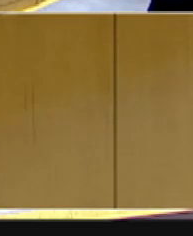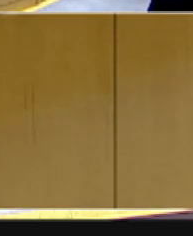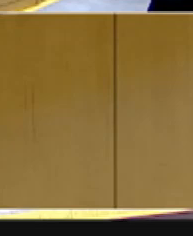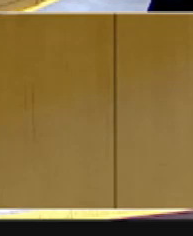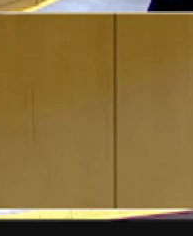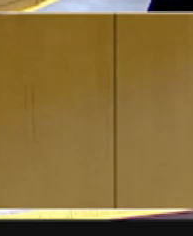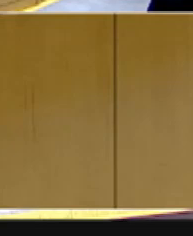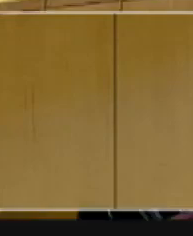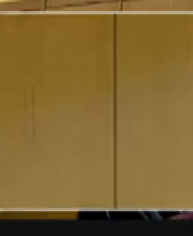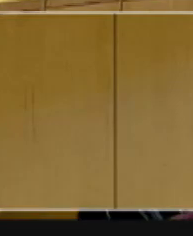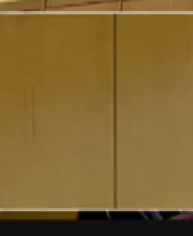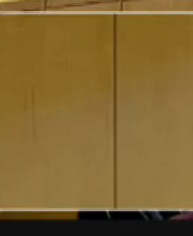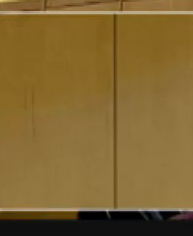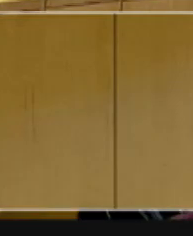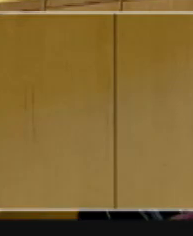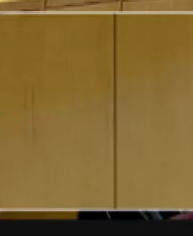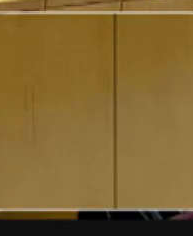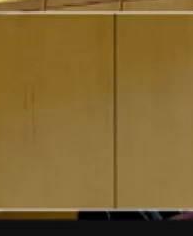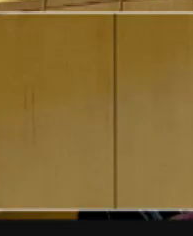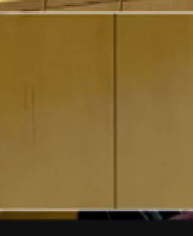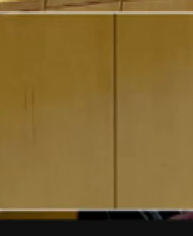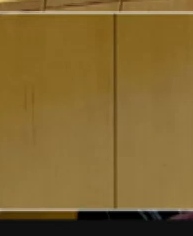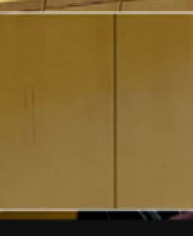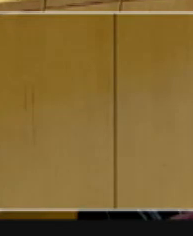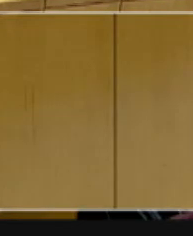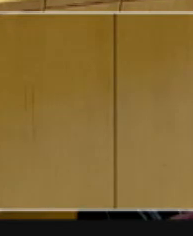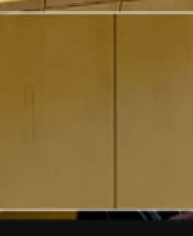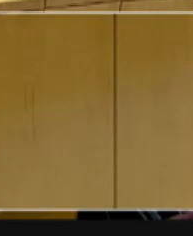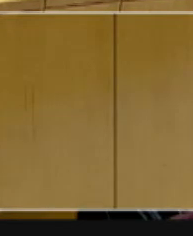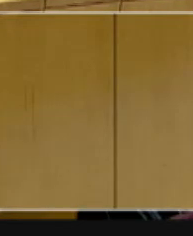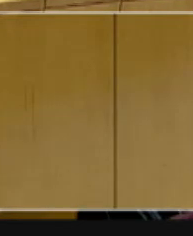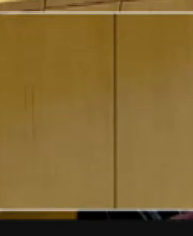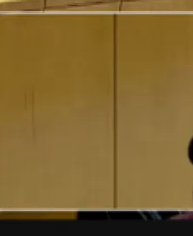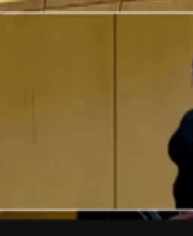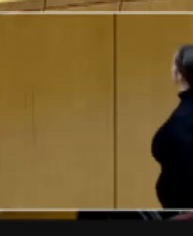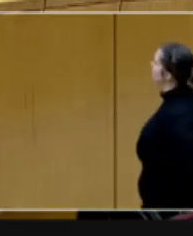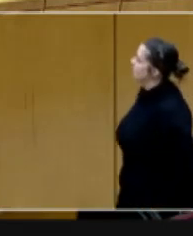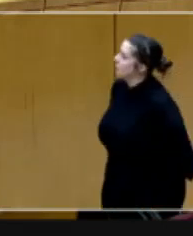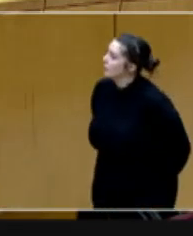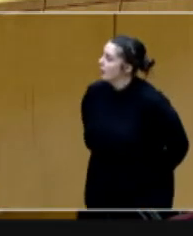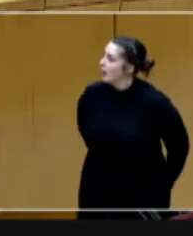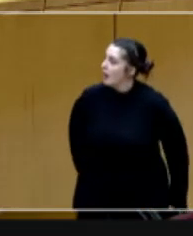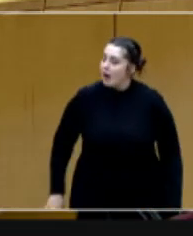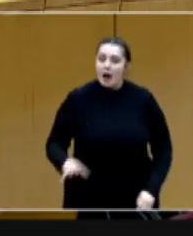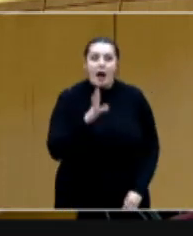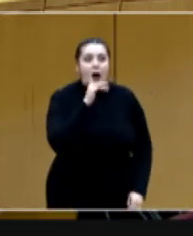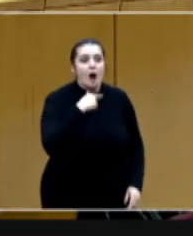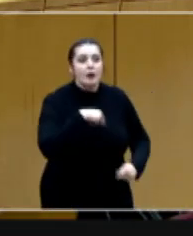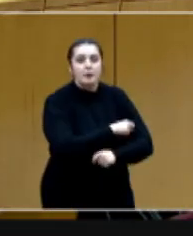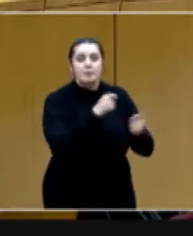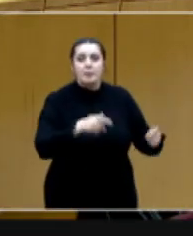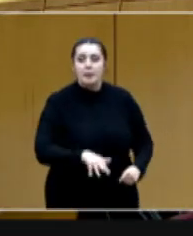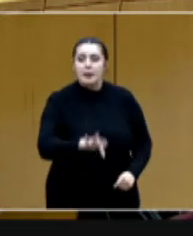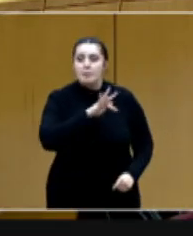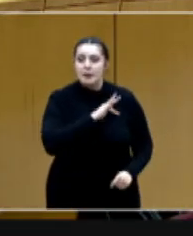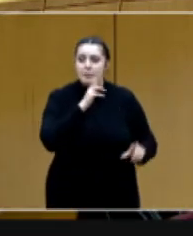Bueno a continuación vamos a hacer entrega de los premios de pintura del taller